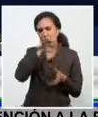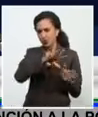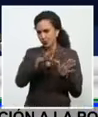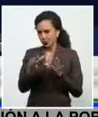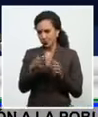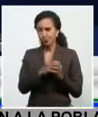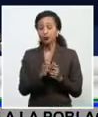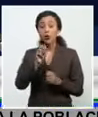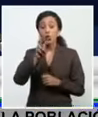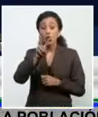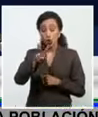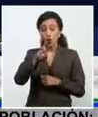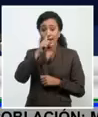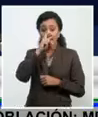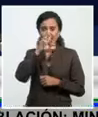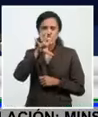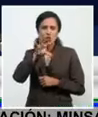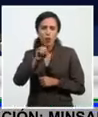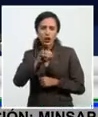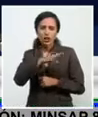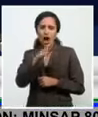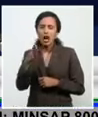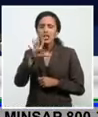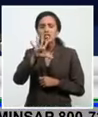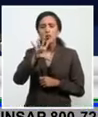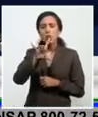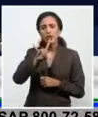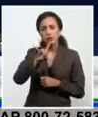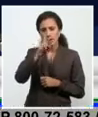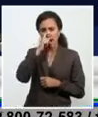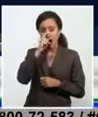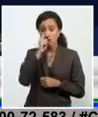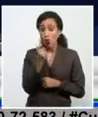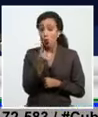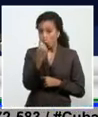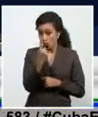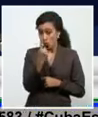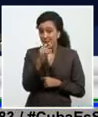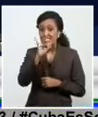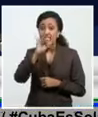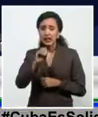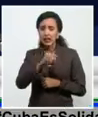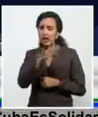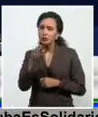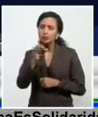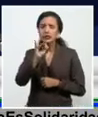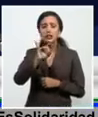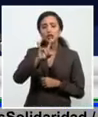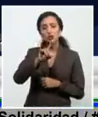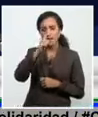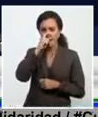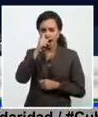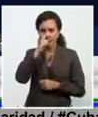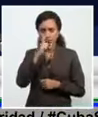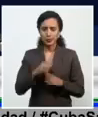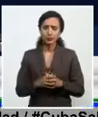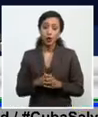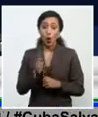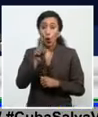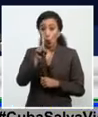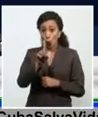2 en el grupo de 50 a 59, uno en el grupo de 70 a 79 años de edad y uno